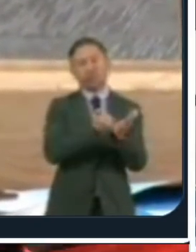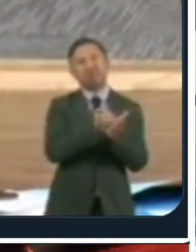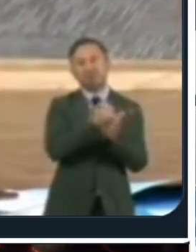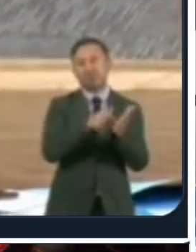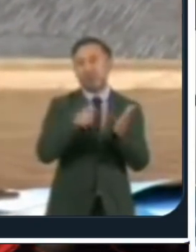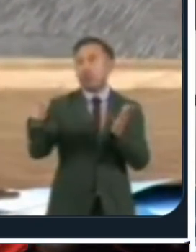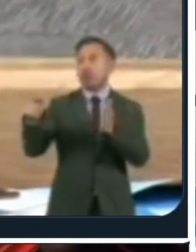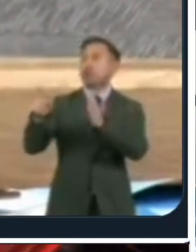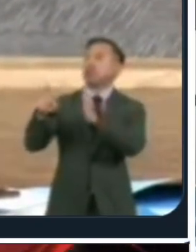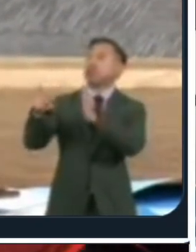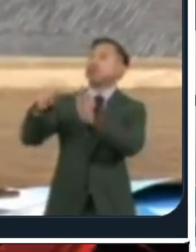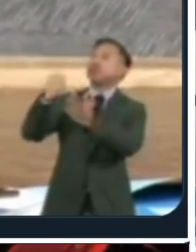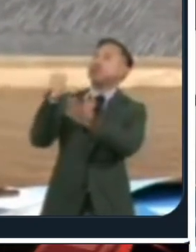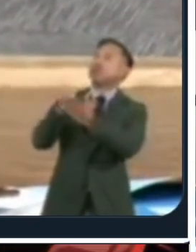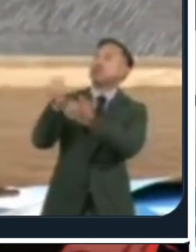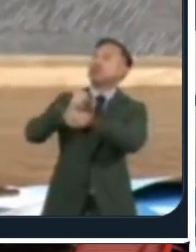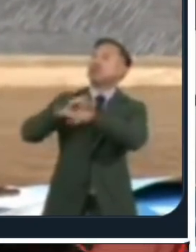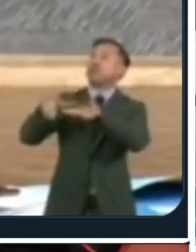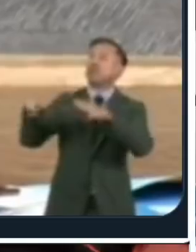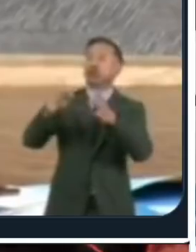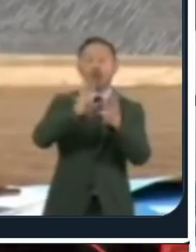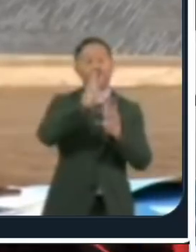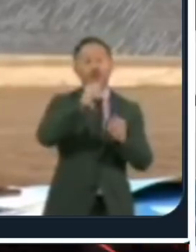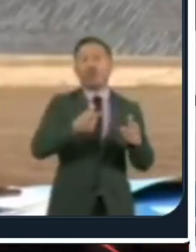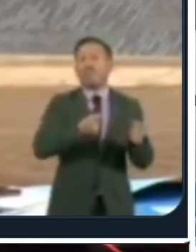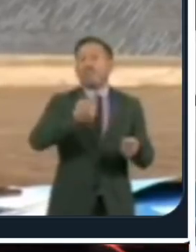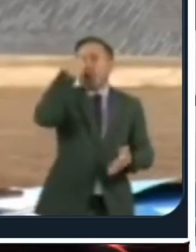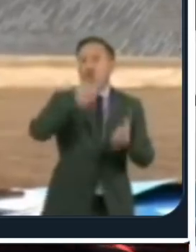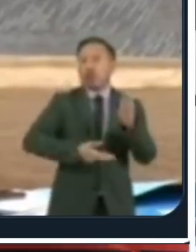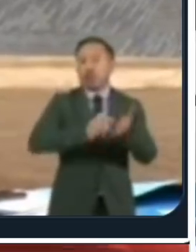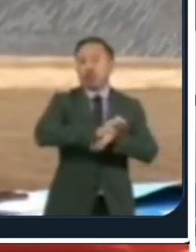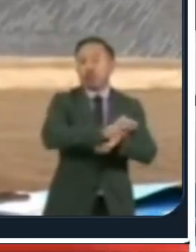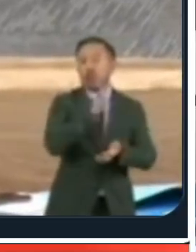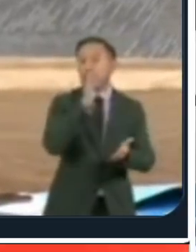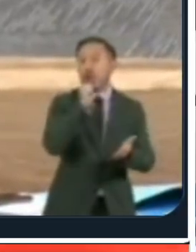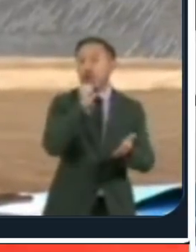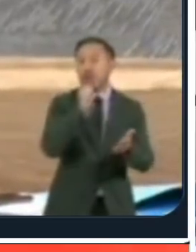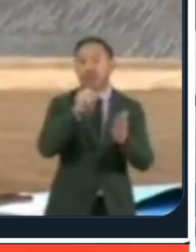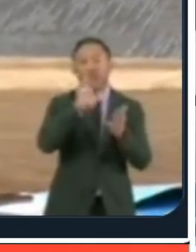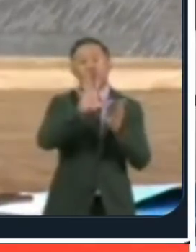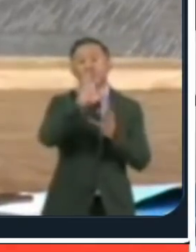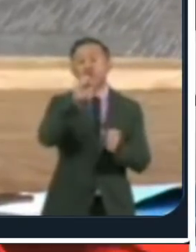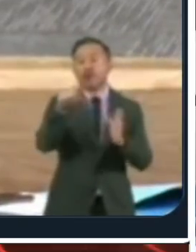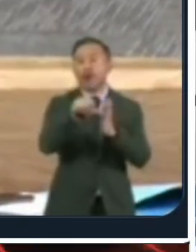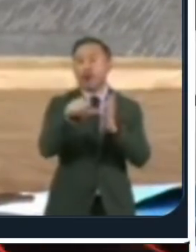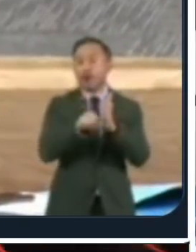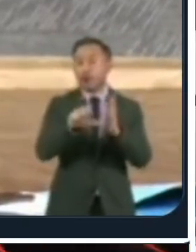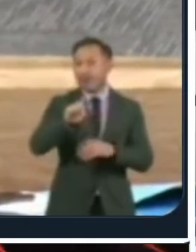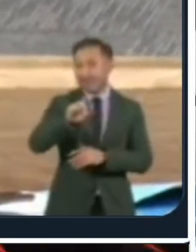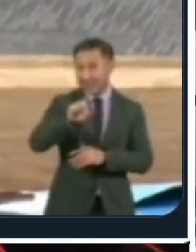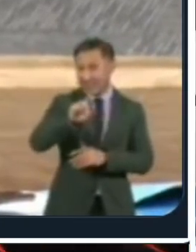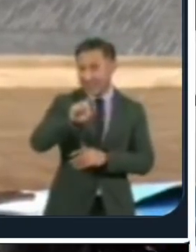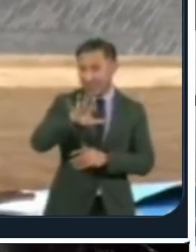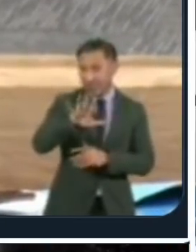INE porque se calentaron los ánimos. Vamos a escuchar a Ciro Murayama, que acusa a Morena de